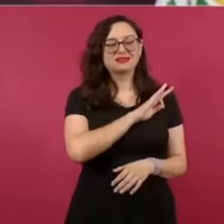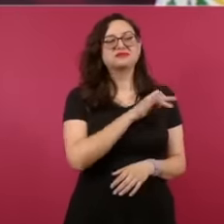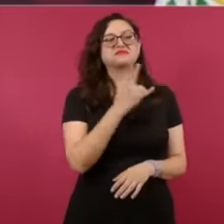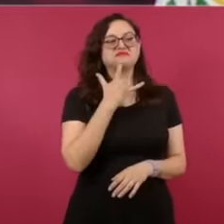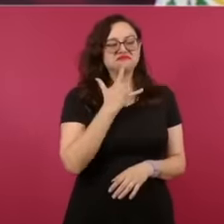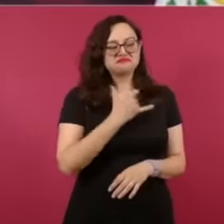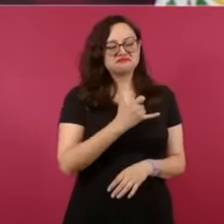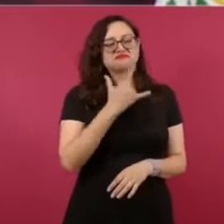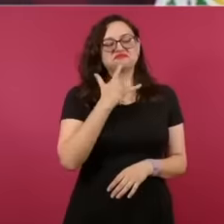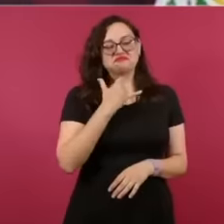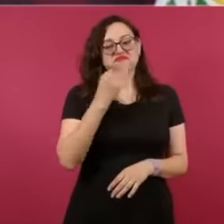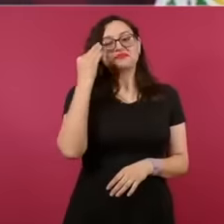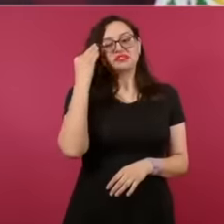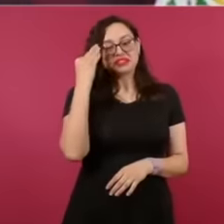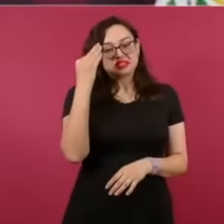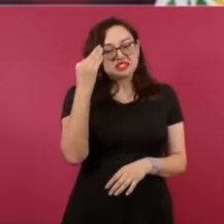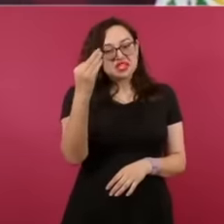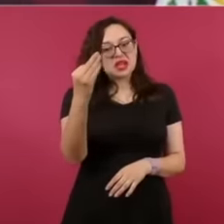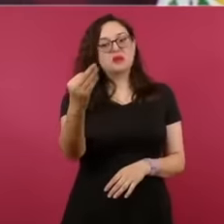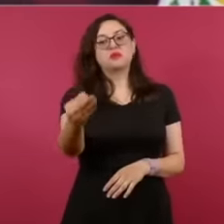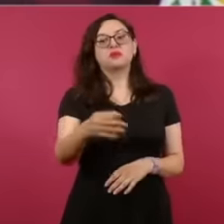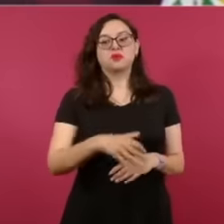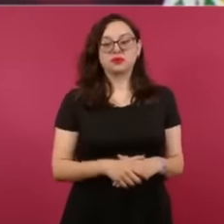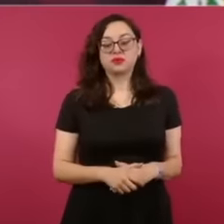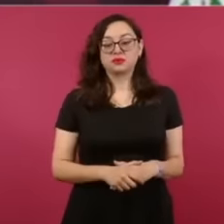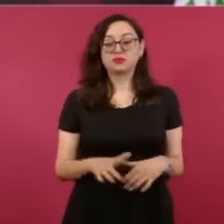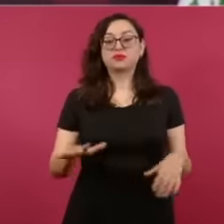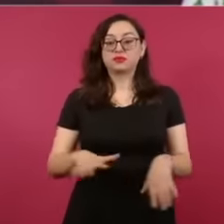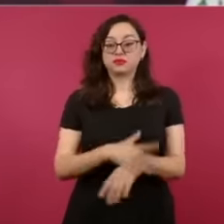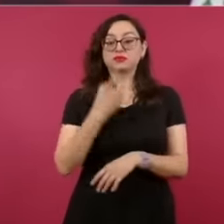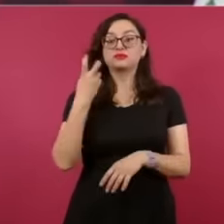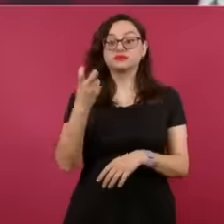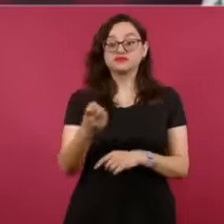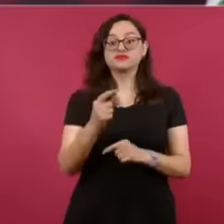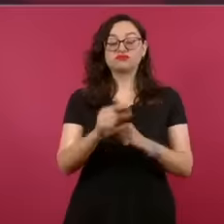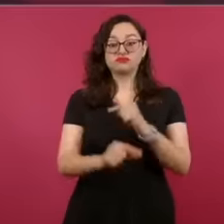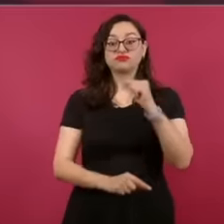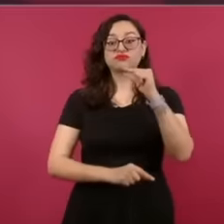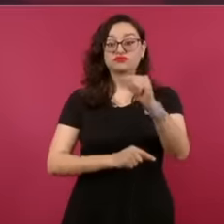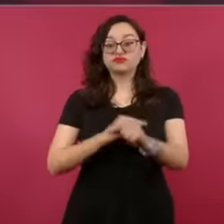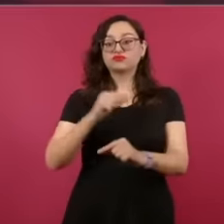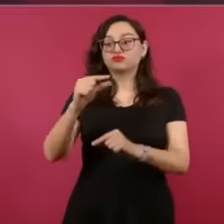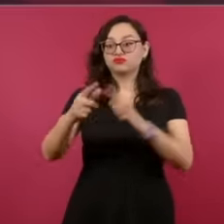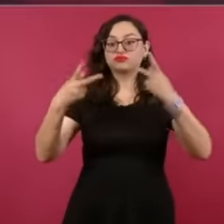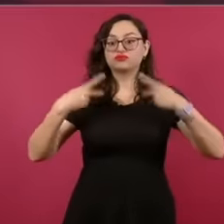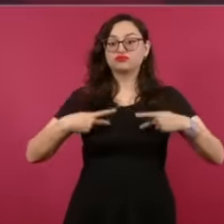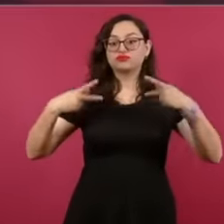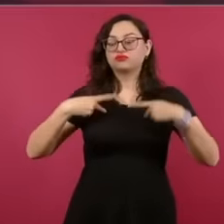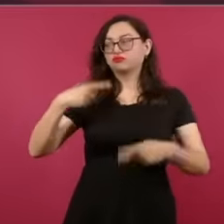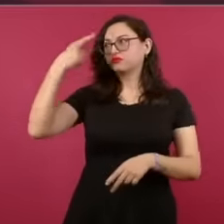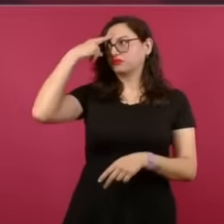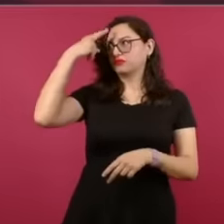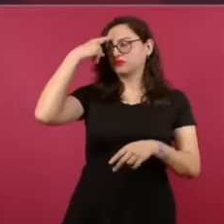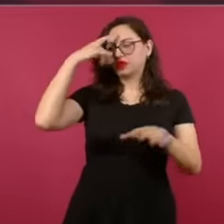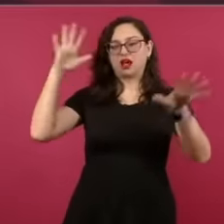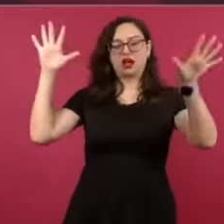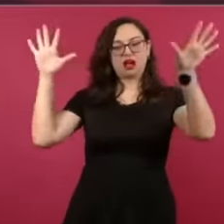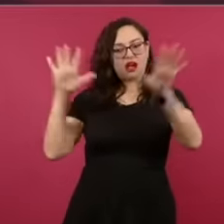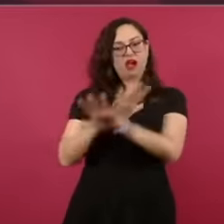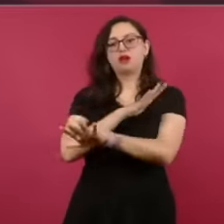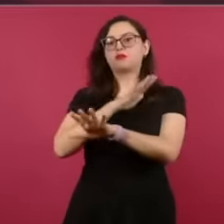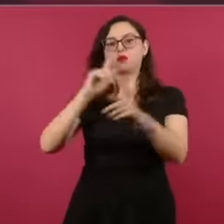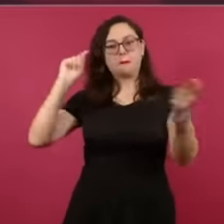lleva tiempo. Y por eso fue la revolución de las conciencias, un trabajo que se